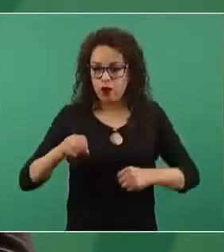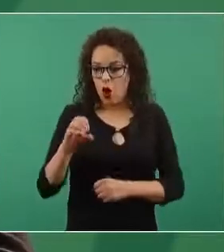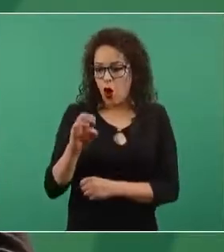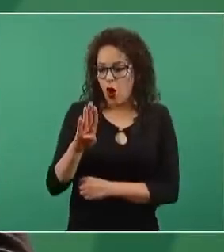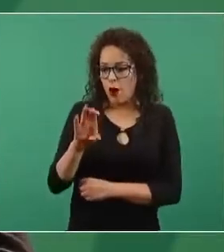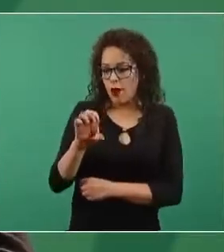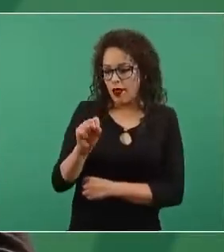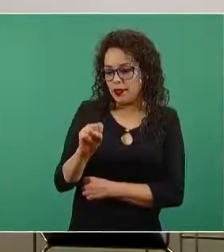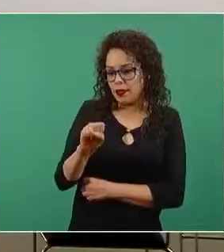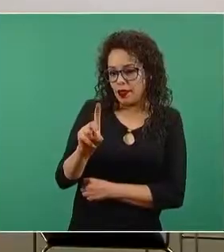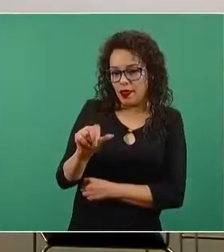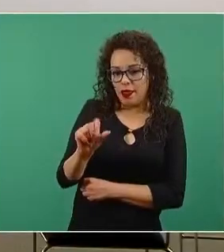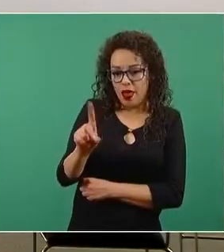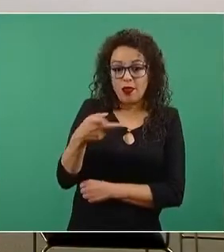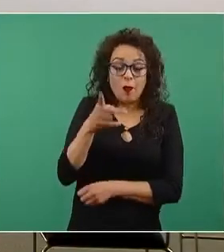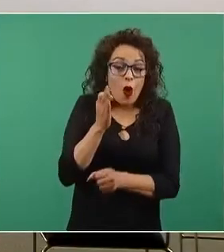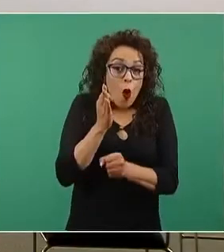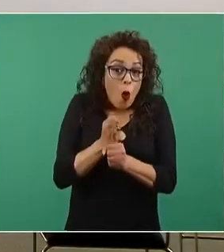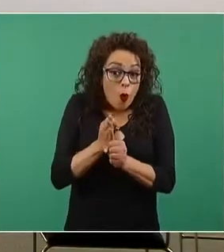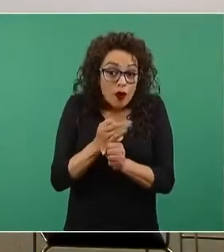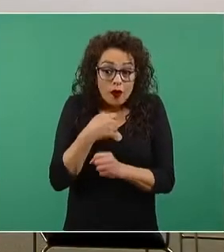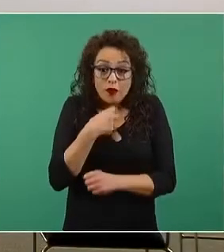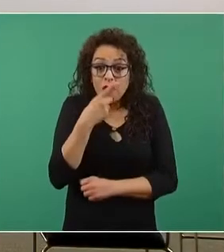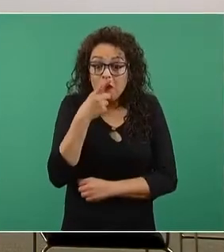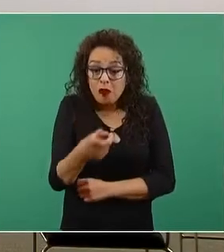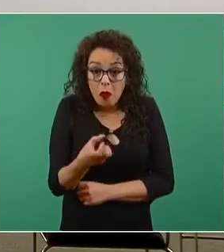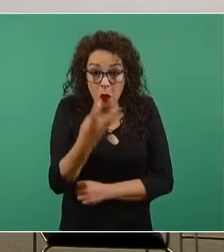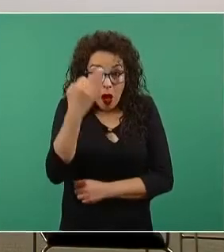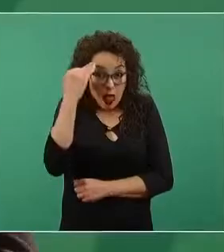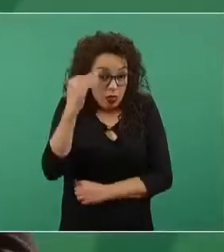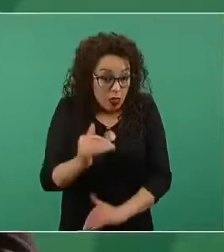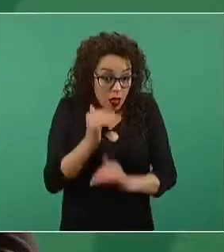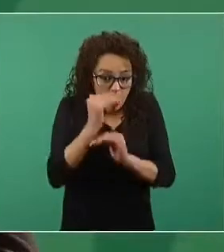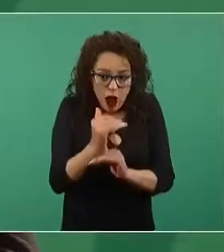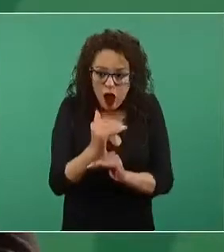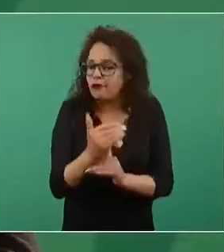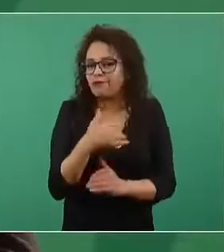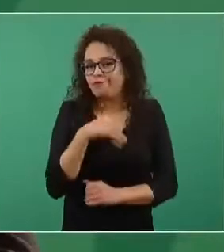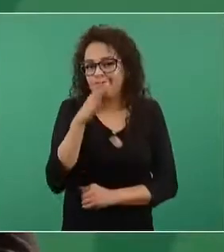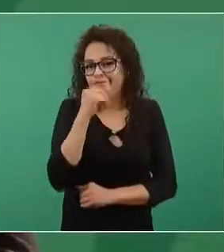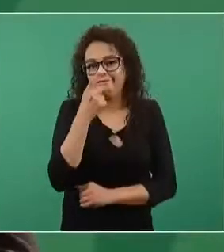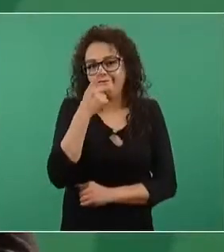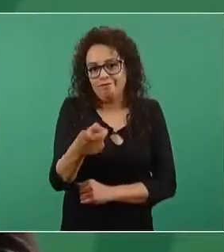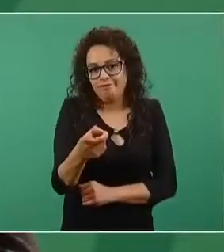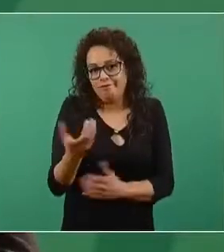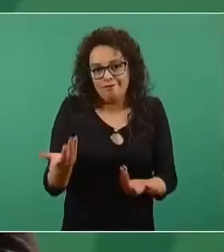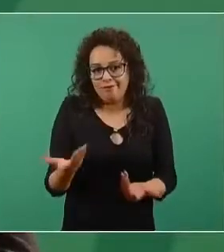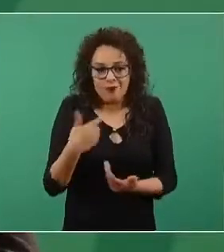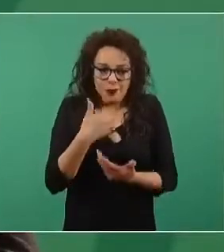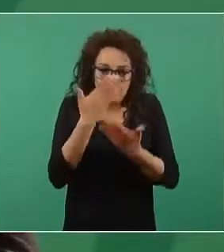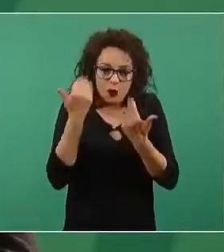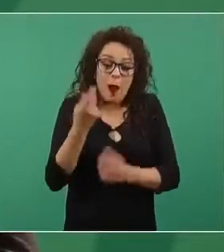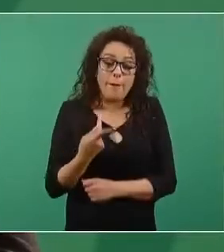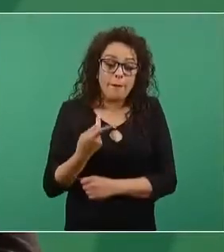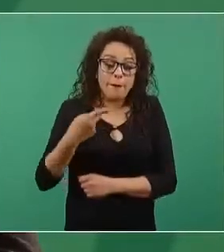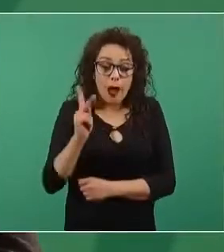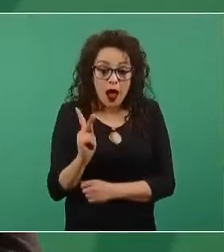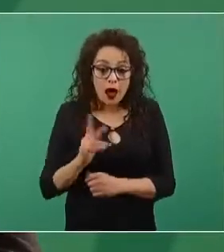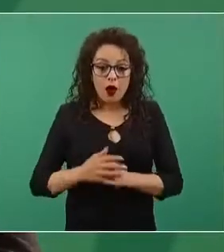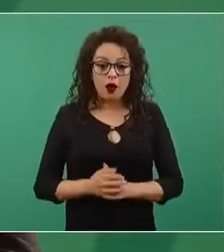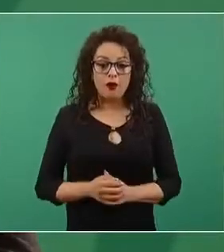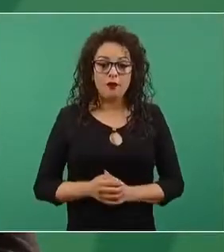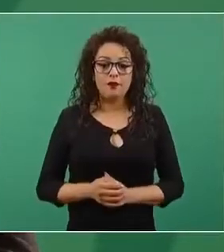podría decirle en este momento que lleva 1 año, 2 años. Lo que sí le puedo decir es que la presentación de esto, que es